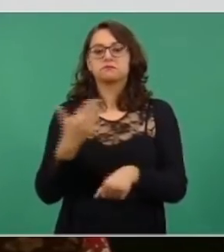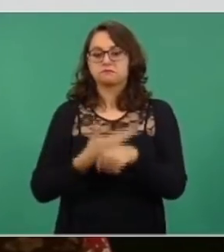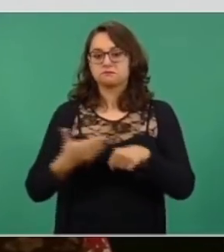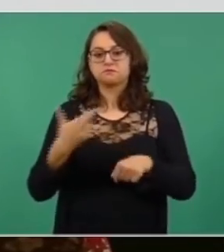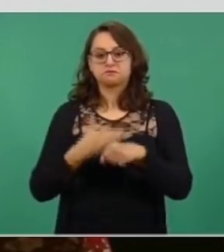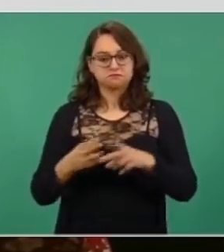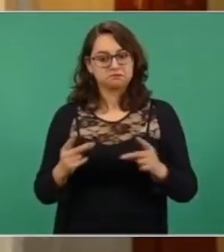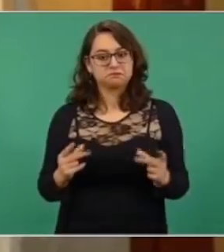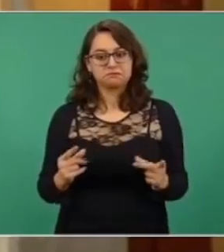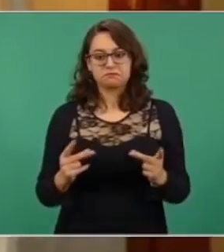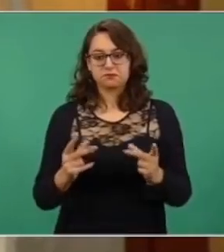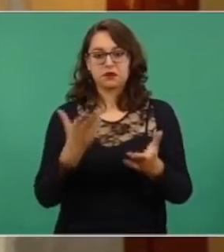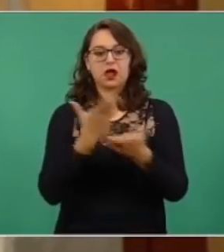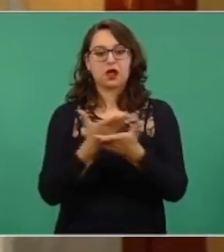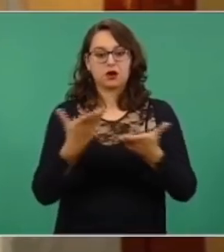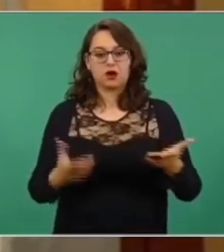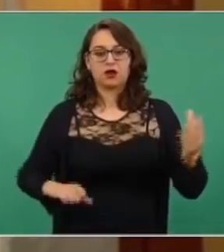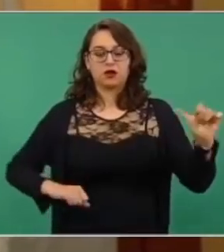actividades por su instrucción